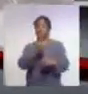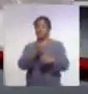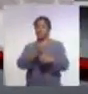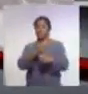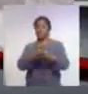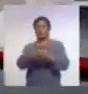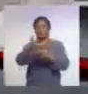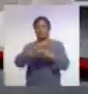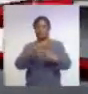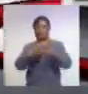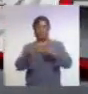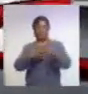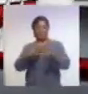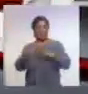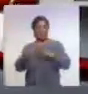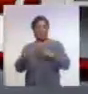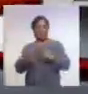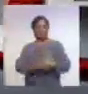de modernización.